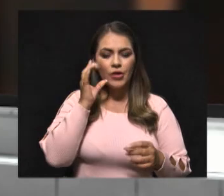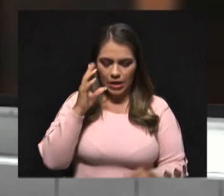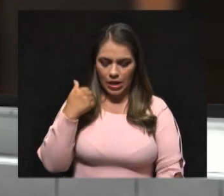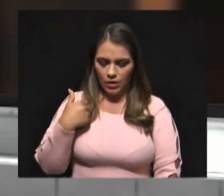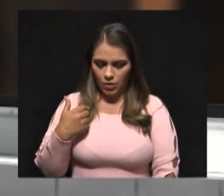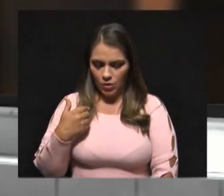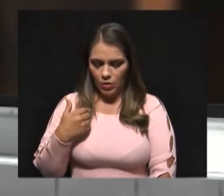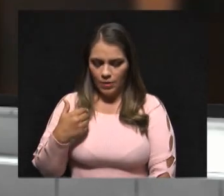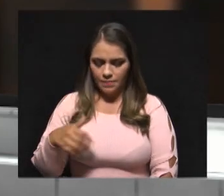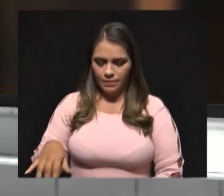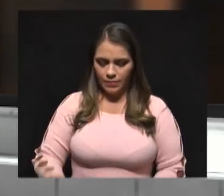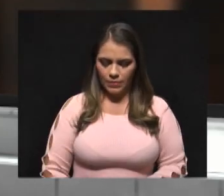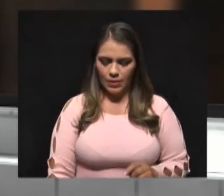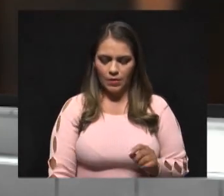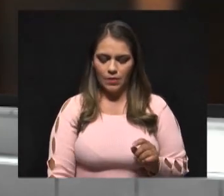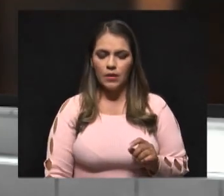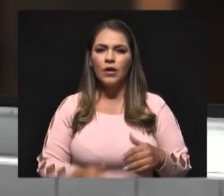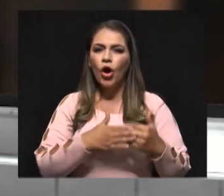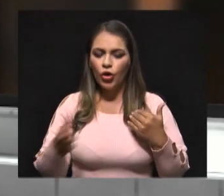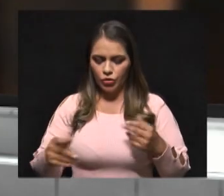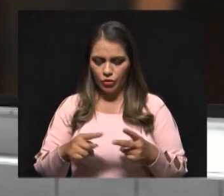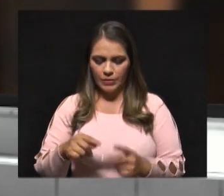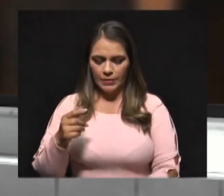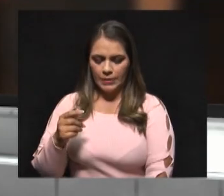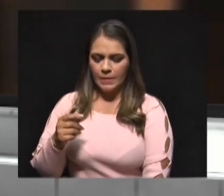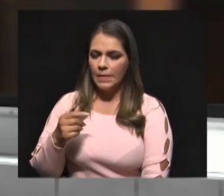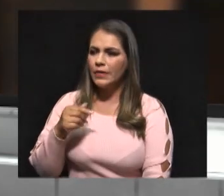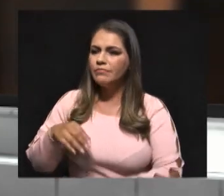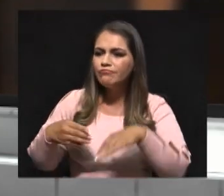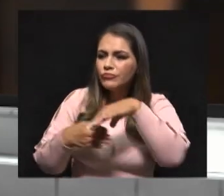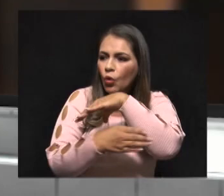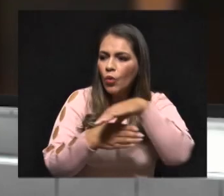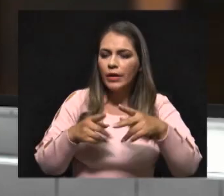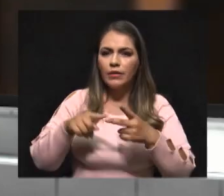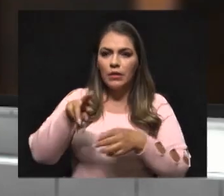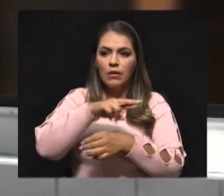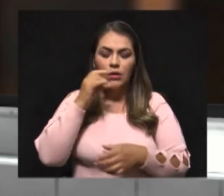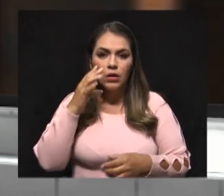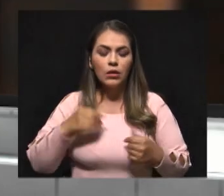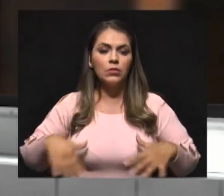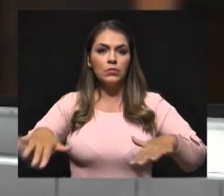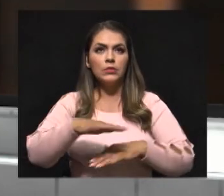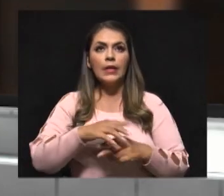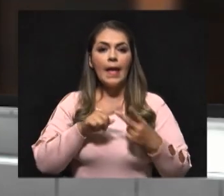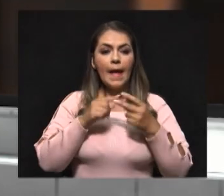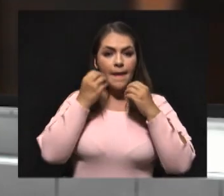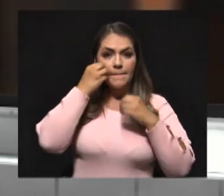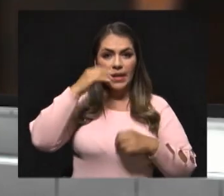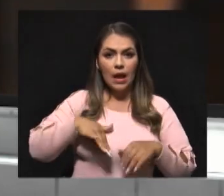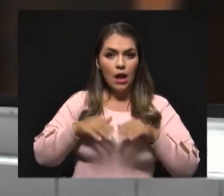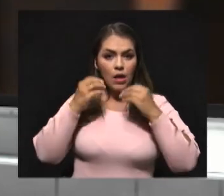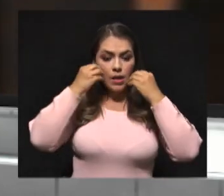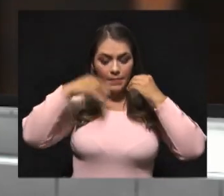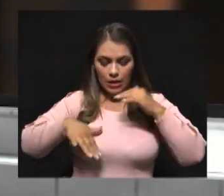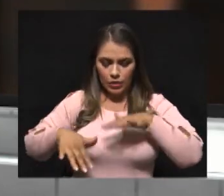oriente de medellín al rededor de rionegro también se está creando en movimiento nuestra área metropolitana básica en envigado por ejemplo se han